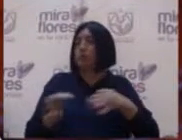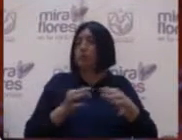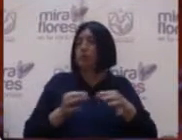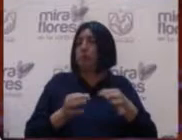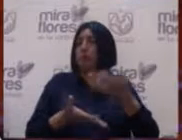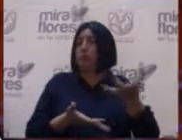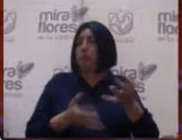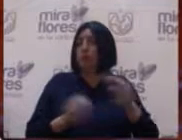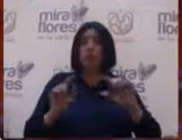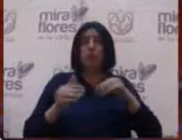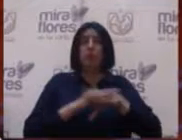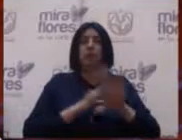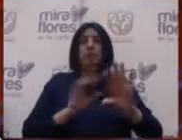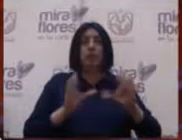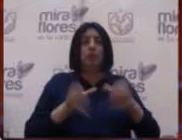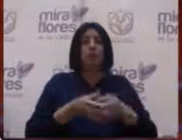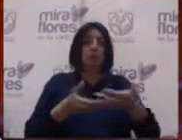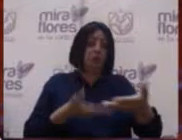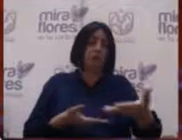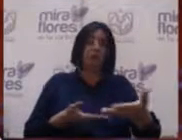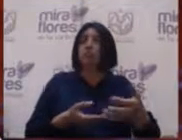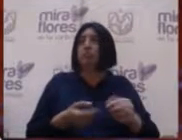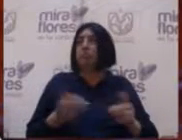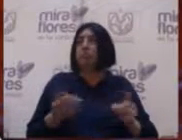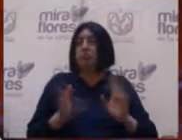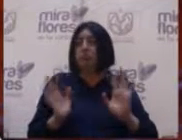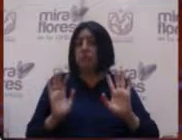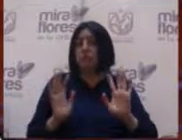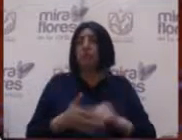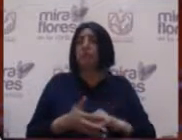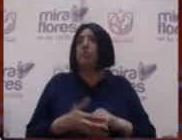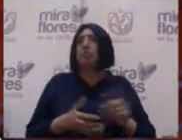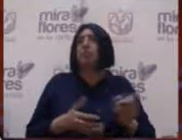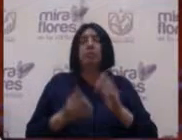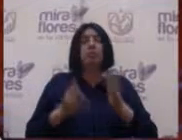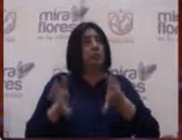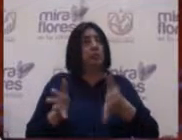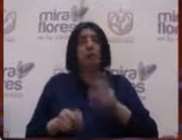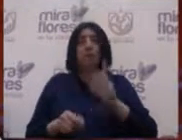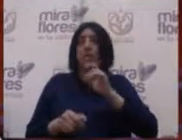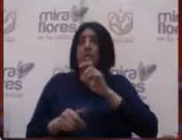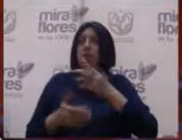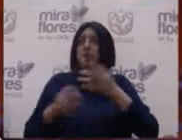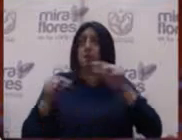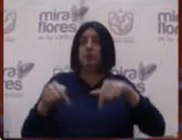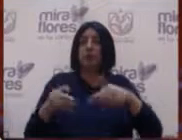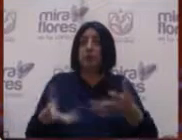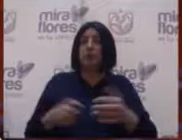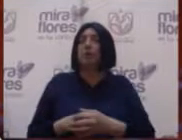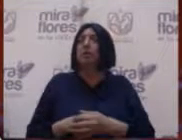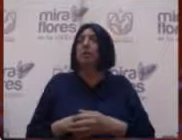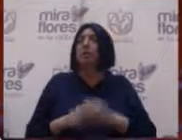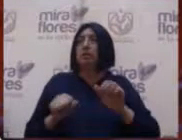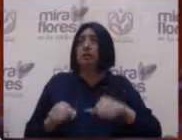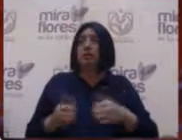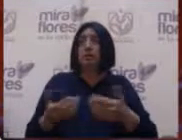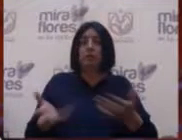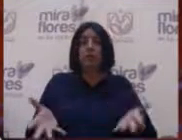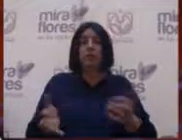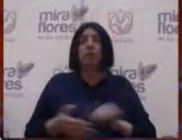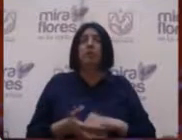comisión, que no estaba motivada mi intervención, y no me dejará mentir si está presente acá, y si está, que me